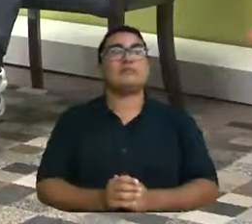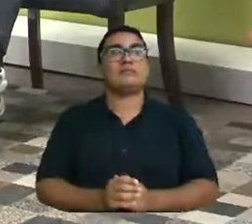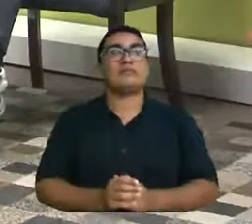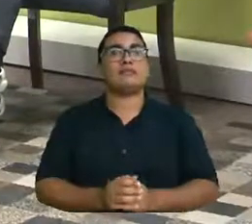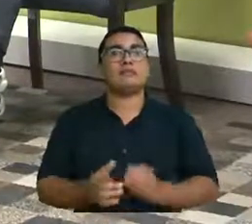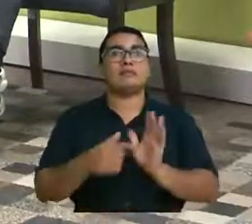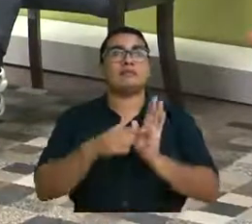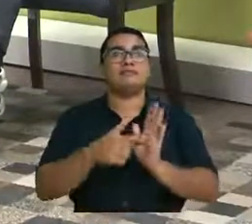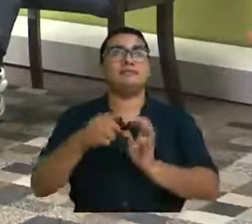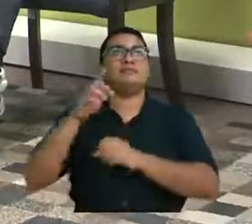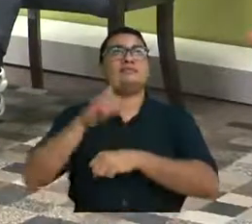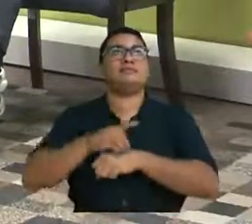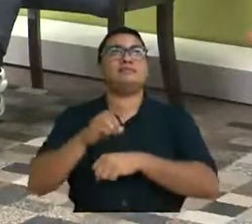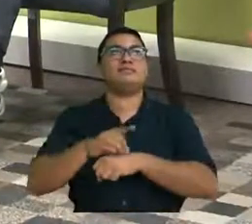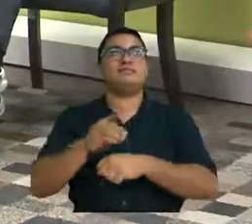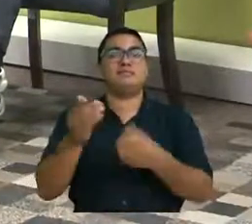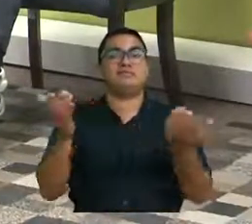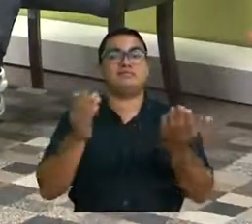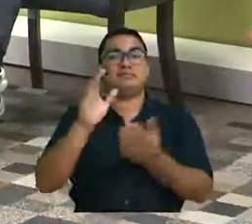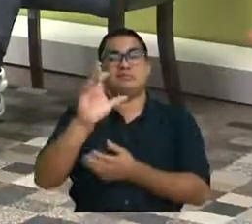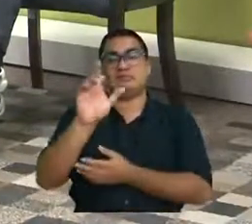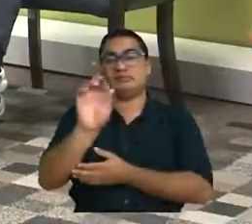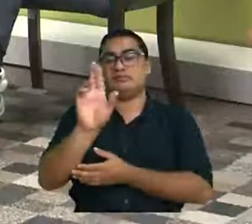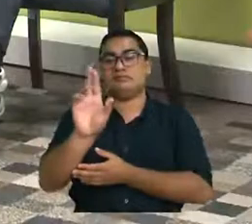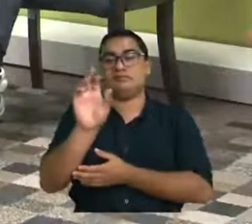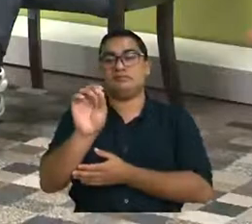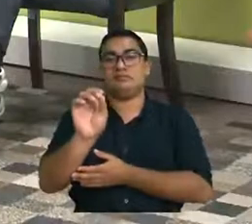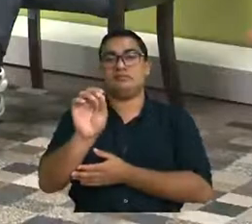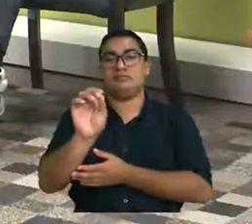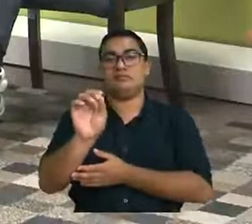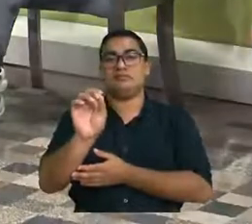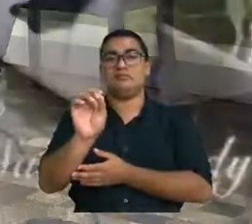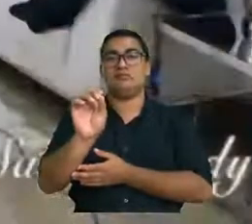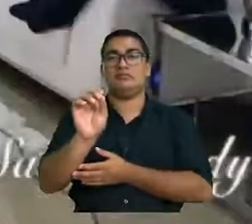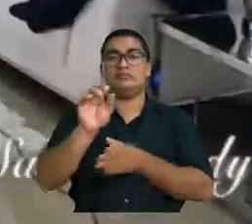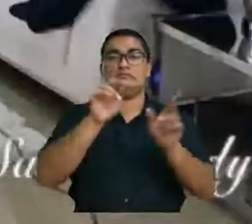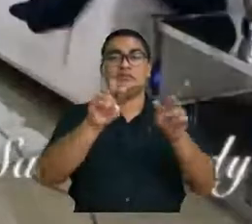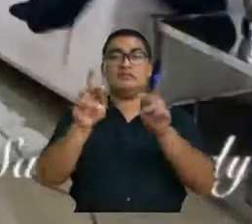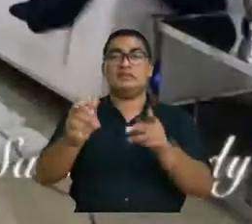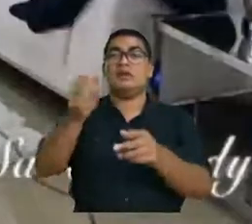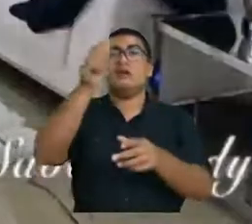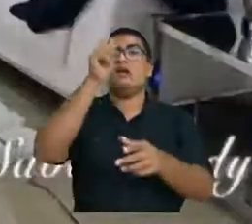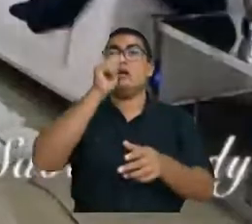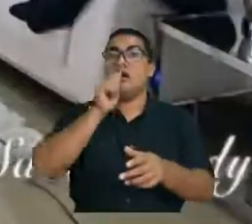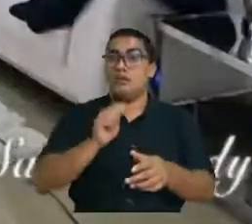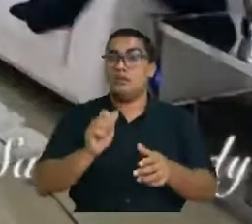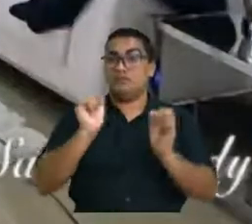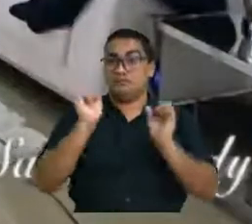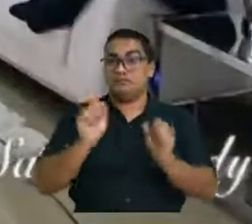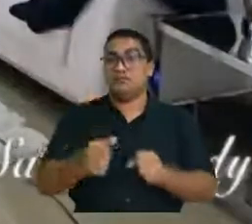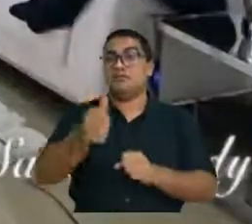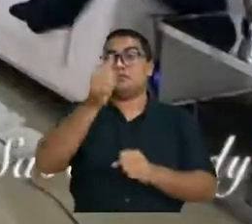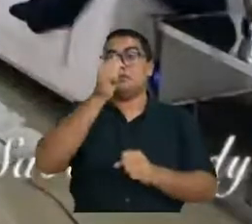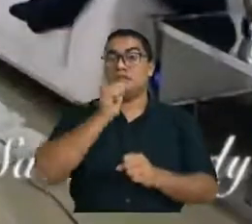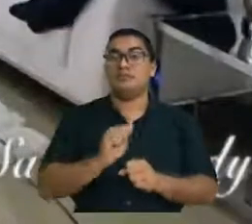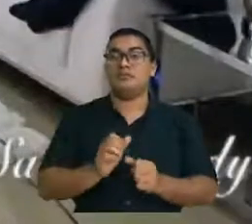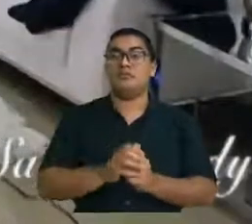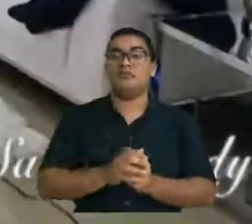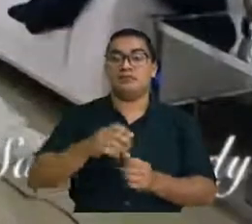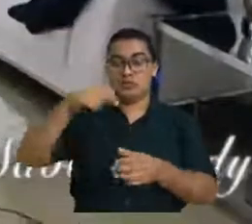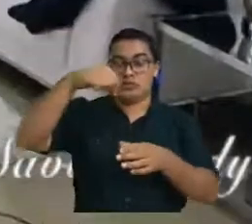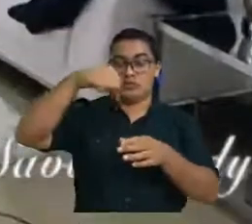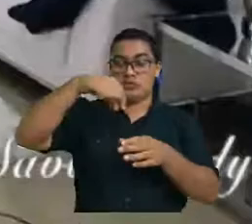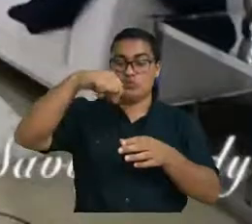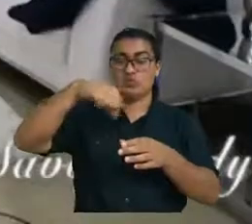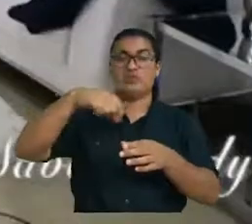para la aplicación del cloro en el agua que ingerimos. Generalmente ese es en gotas.